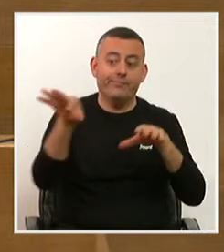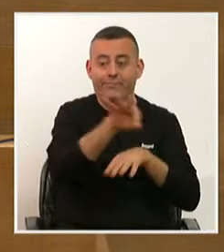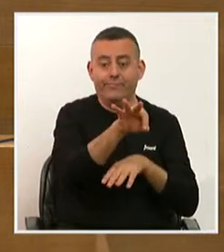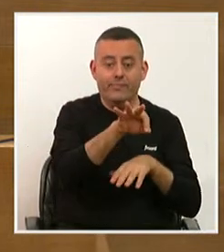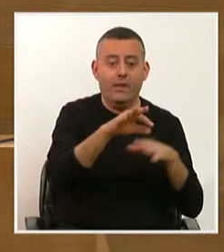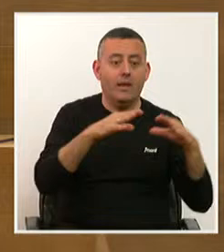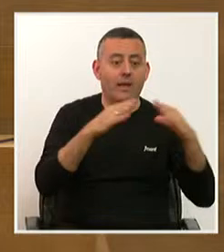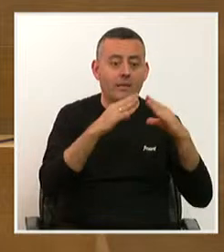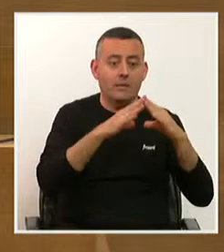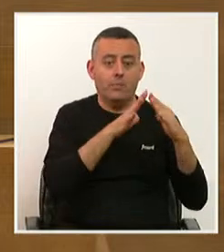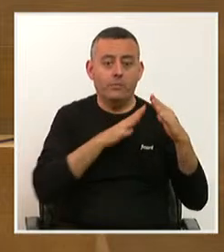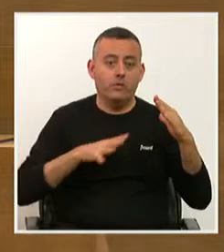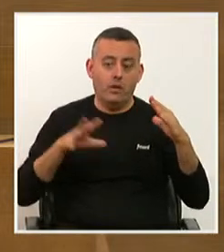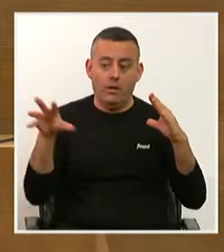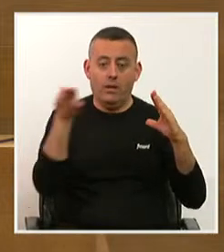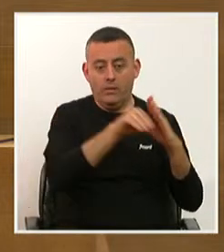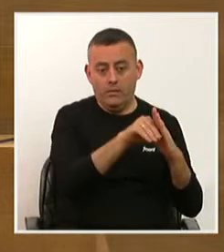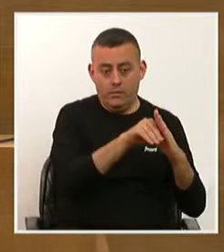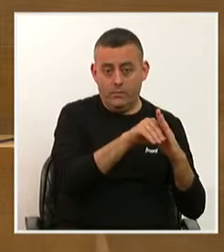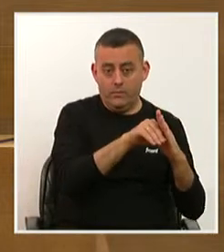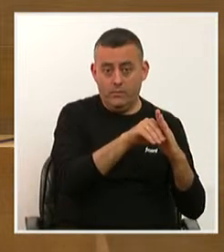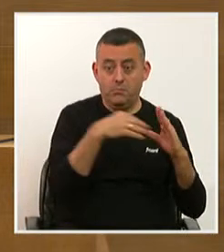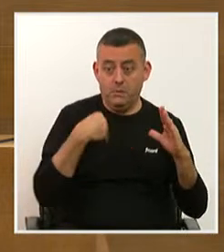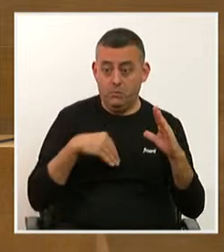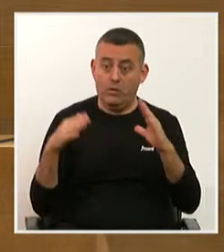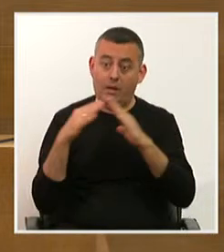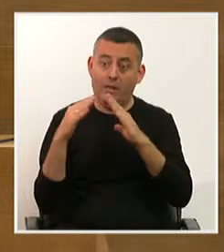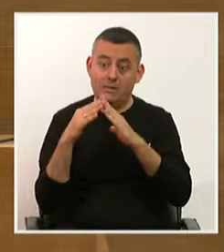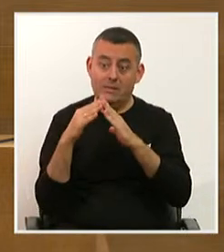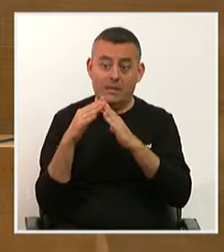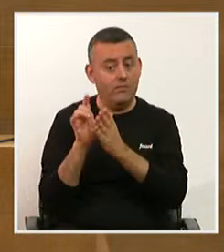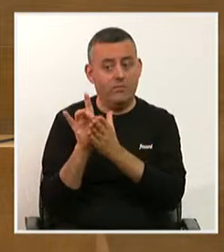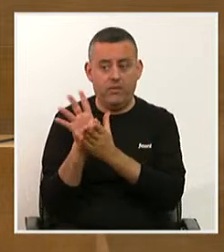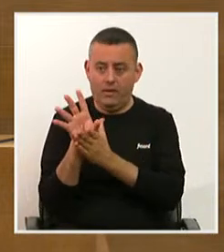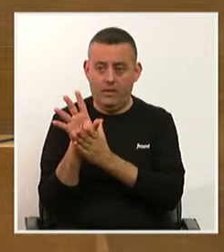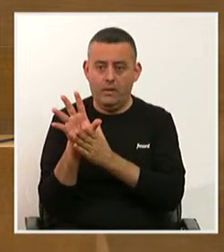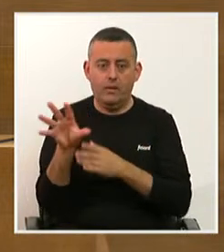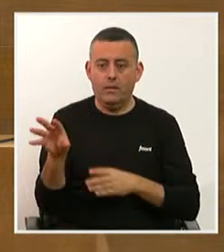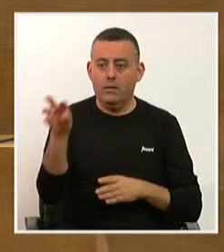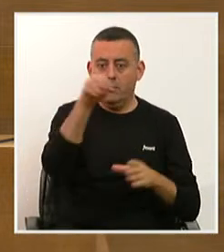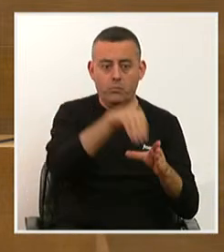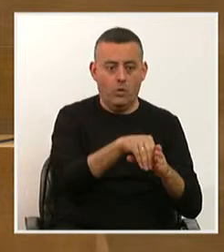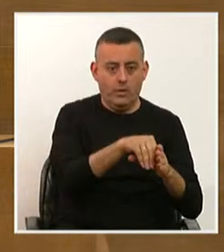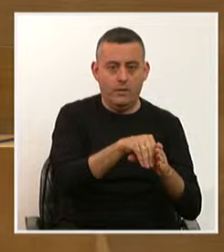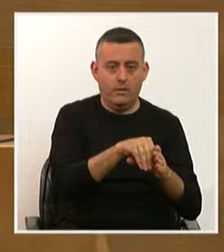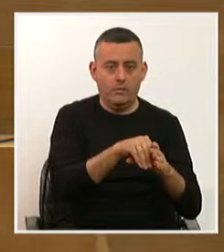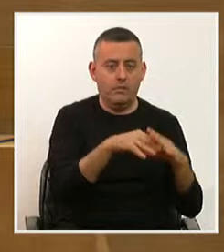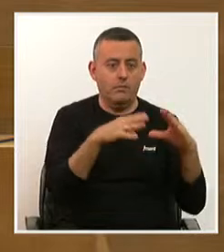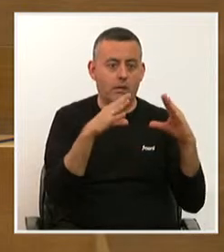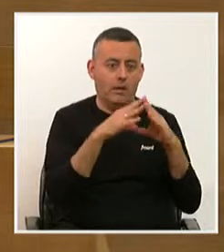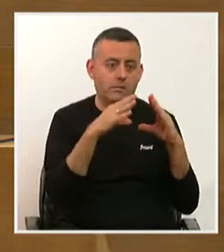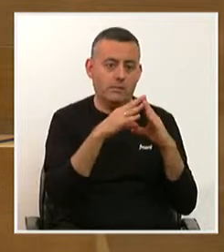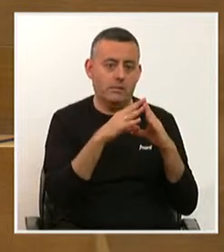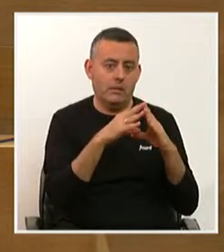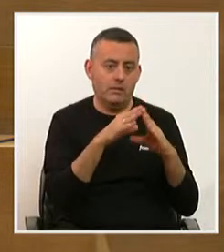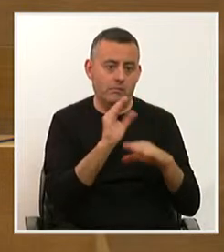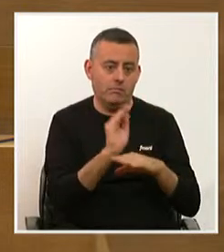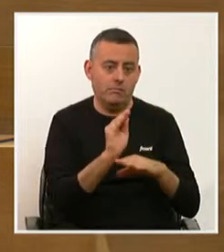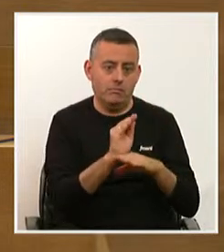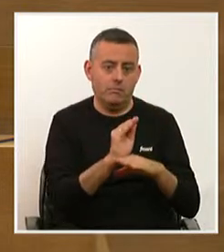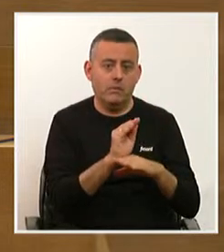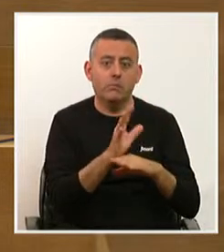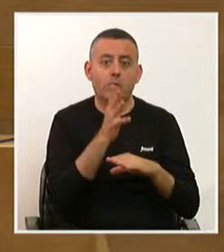vanar va casa he coment y bueno Pues resulta que que